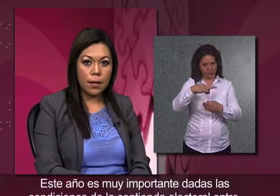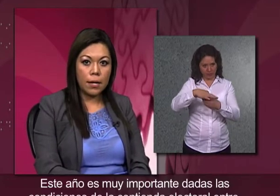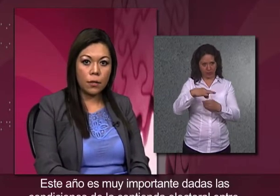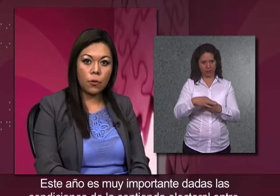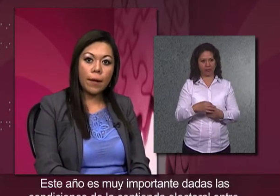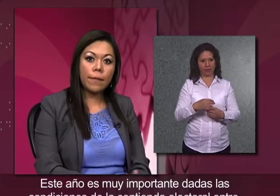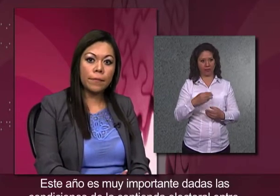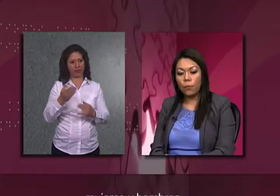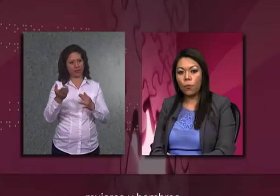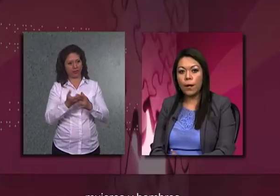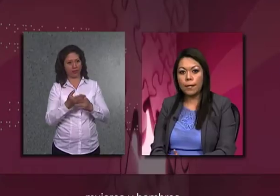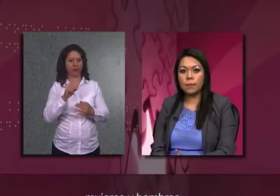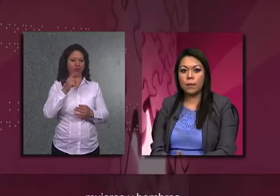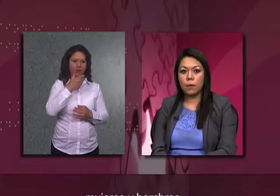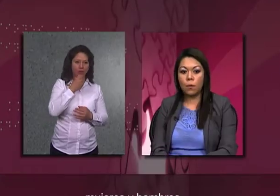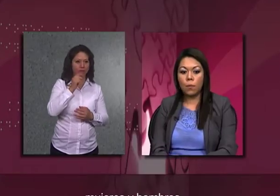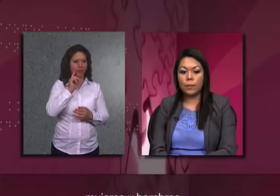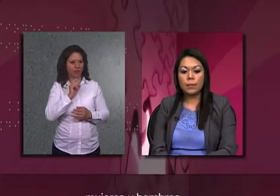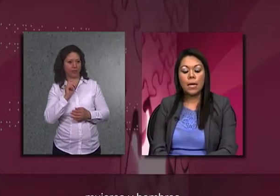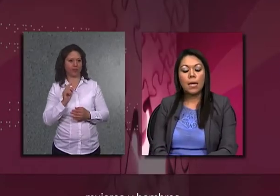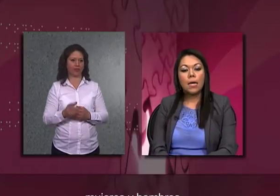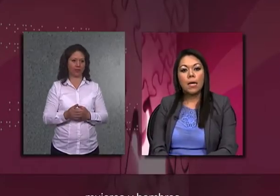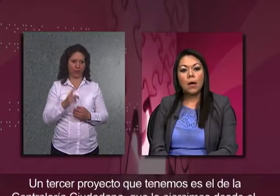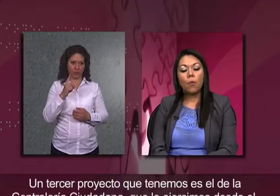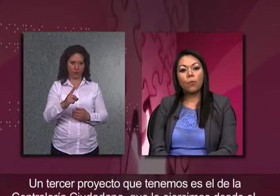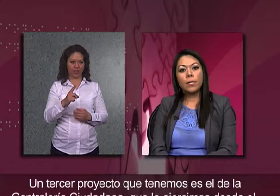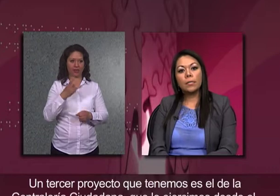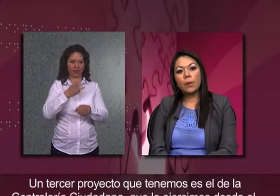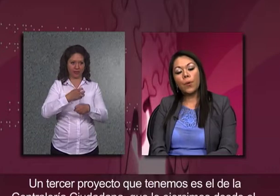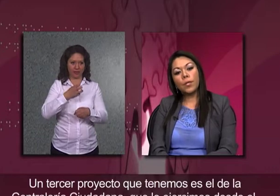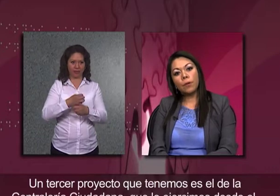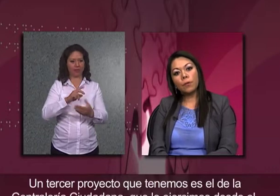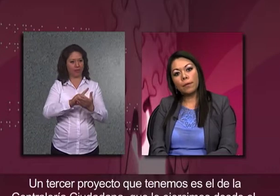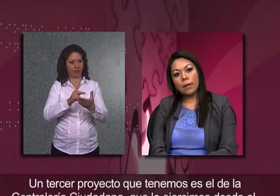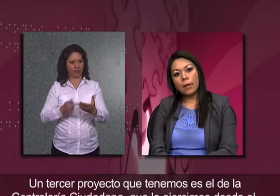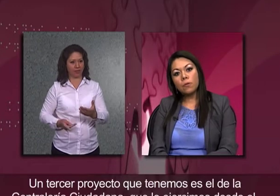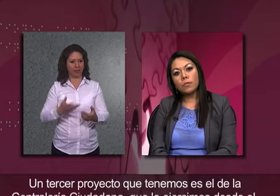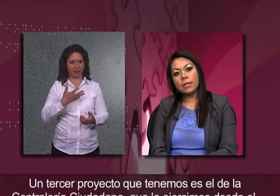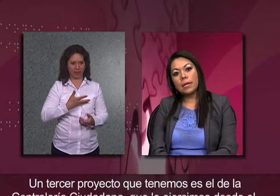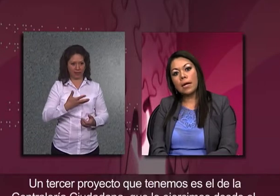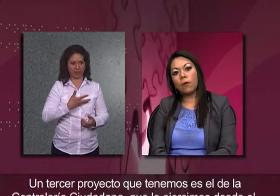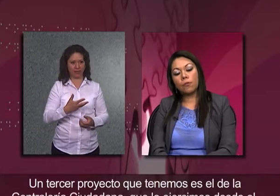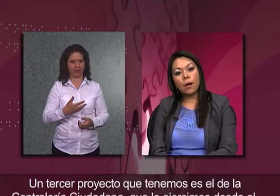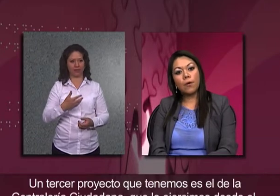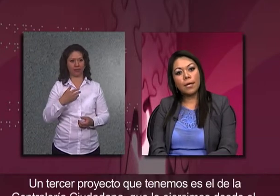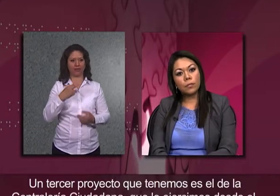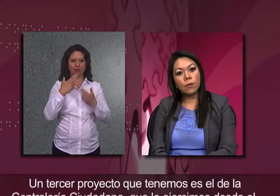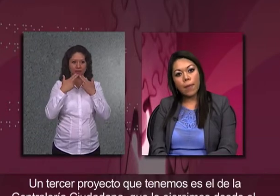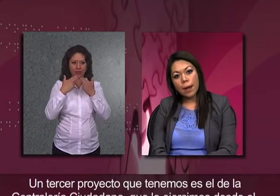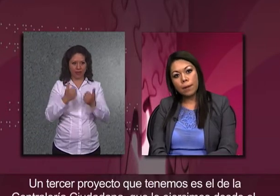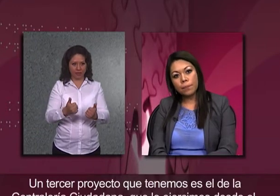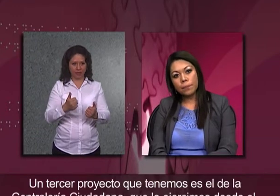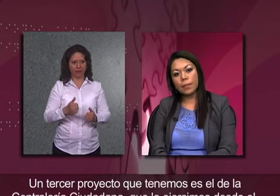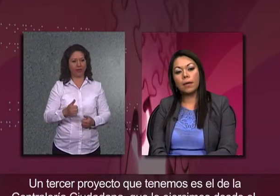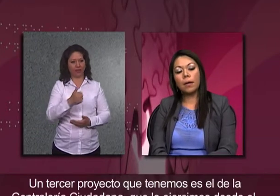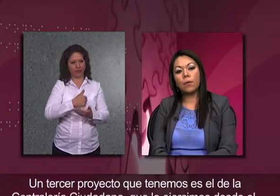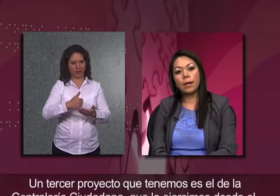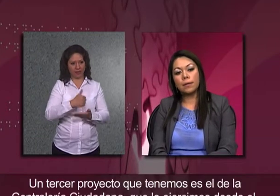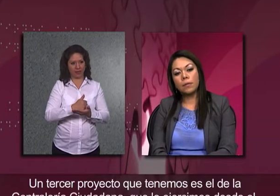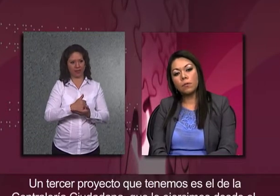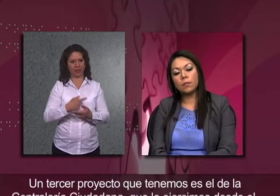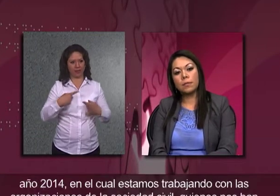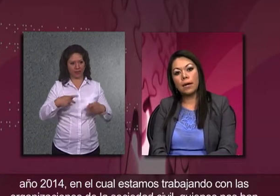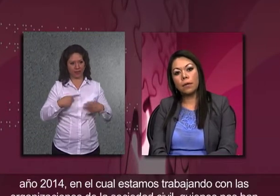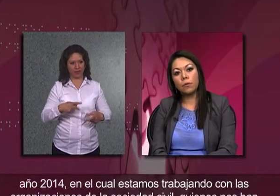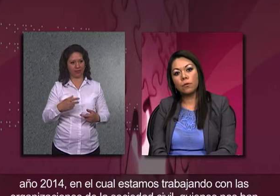electoral entre mujeres y hombres un tercer proyecto que tenemos es el de la contraloría ciudadana que lo